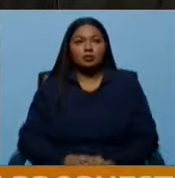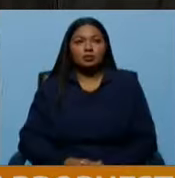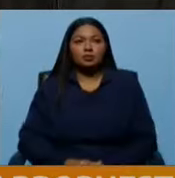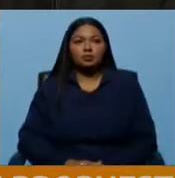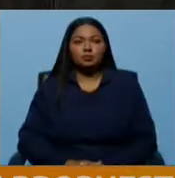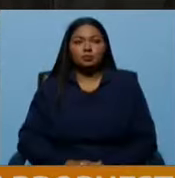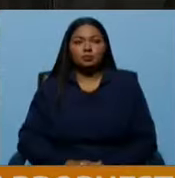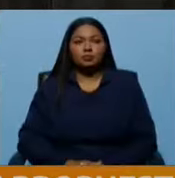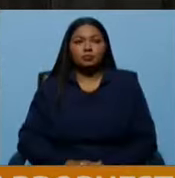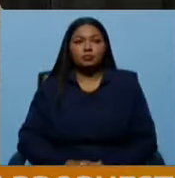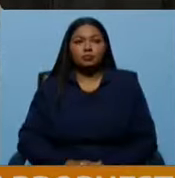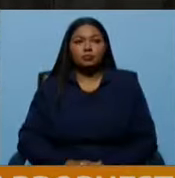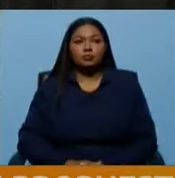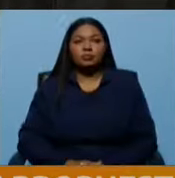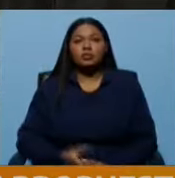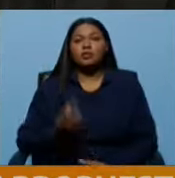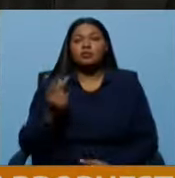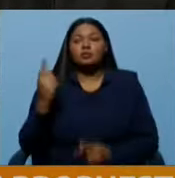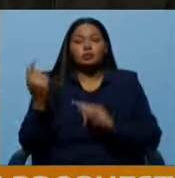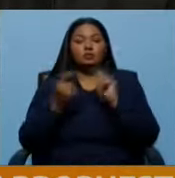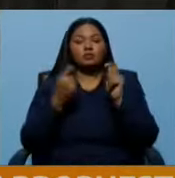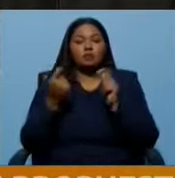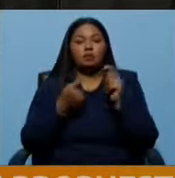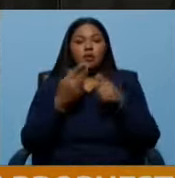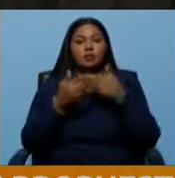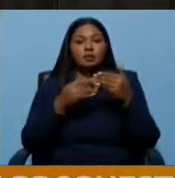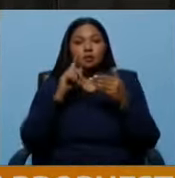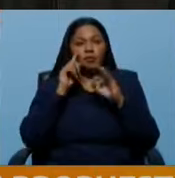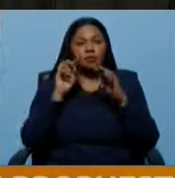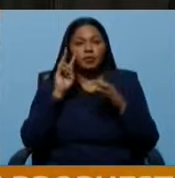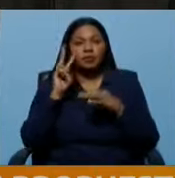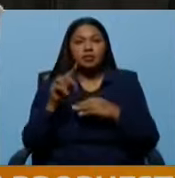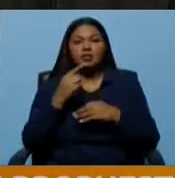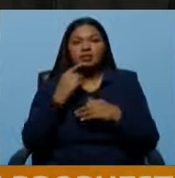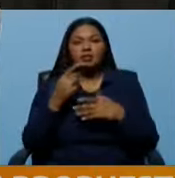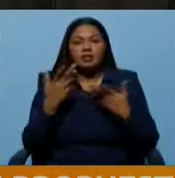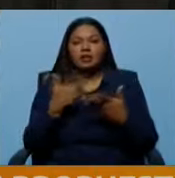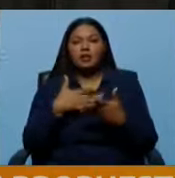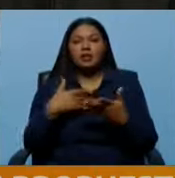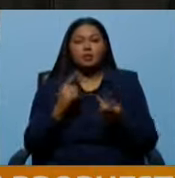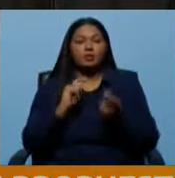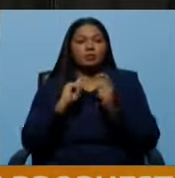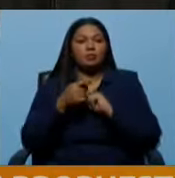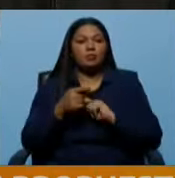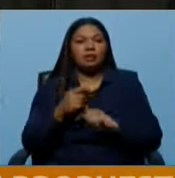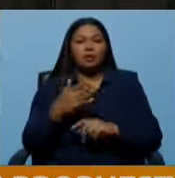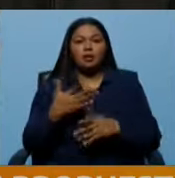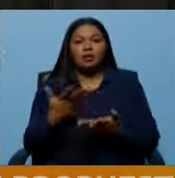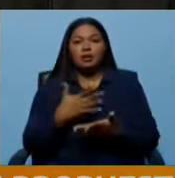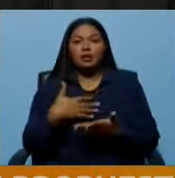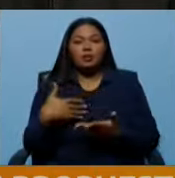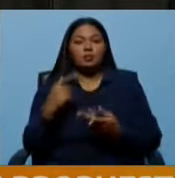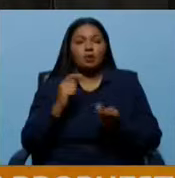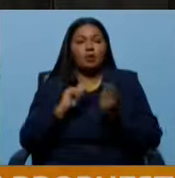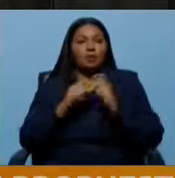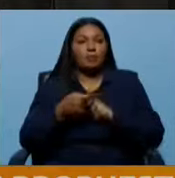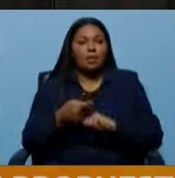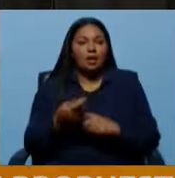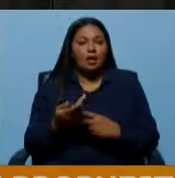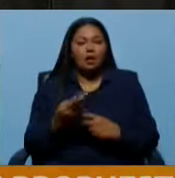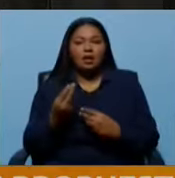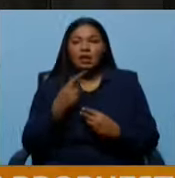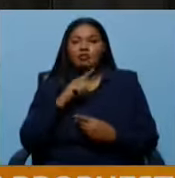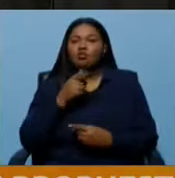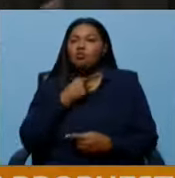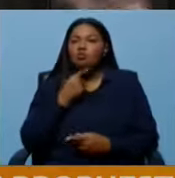segunda discusión, viene el tercer momento en el caso de las asambleas, que es ¿qué queremos transformar? ¿Qué queremos cambiar? ¿Qué no nos gusta de cómo está el Estado?